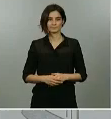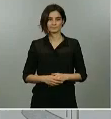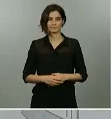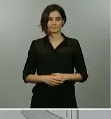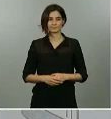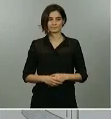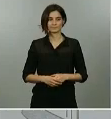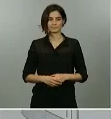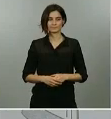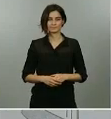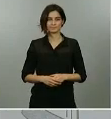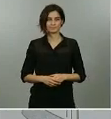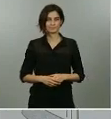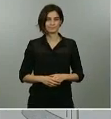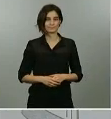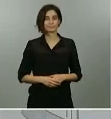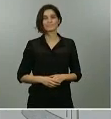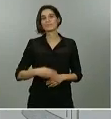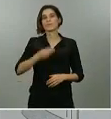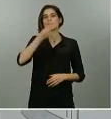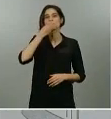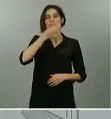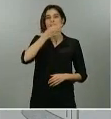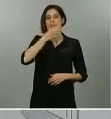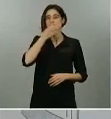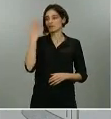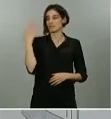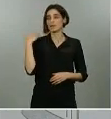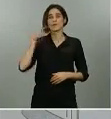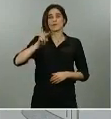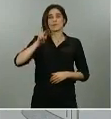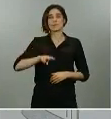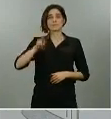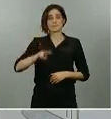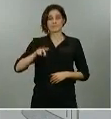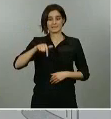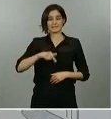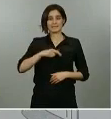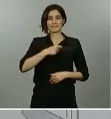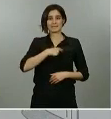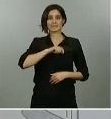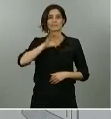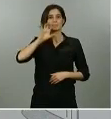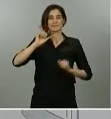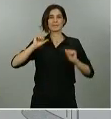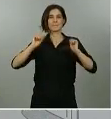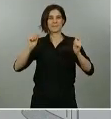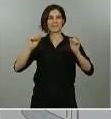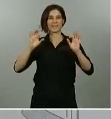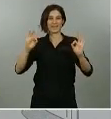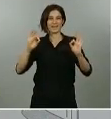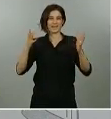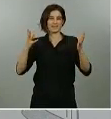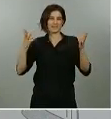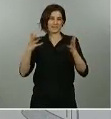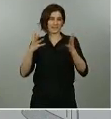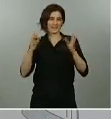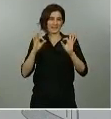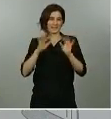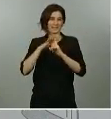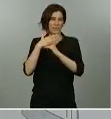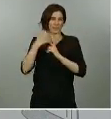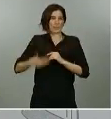Buenas tardes. Hace 2 meses que comenzó en nuestro país la emergencia sanitaria del COVID-19. Y desde entonces el mundo